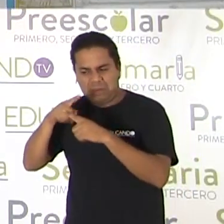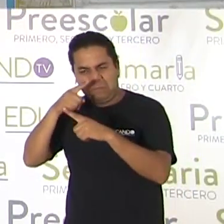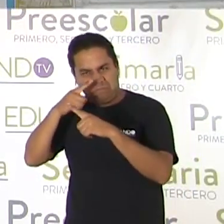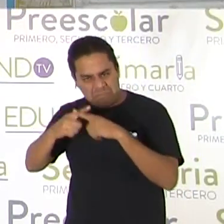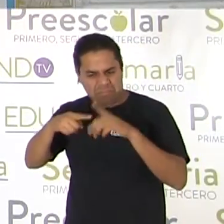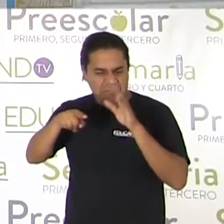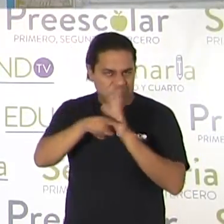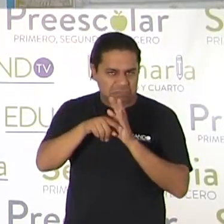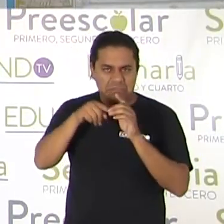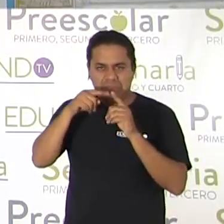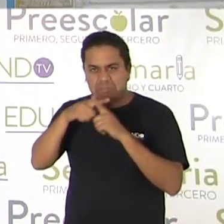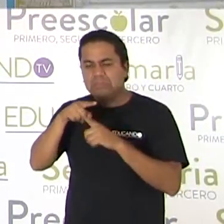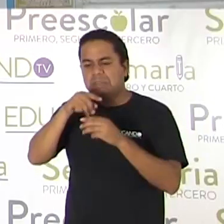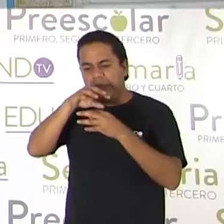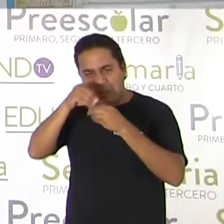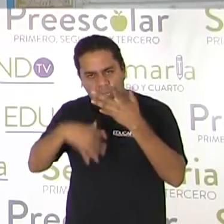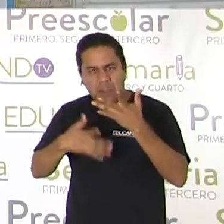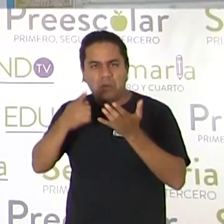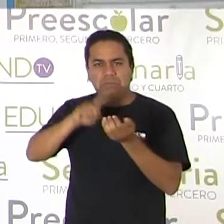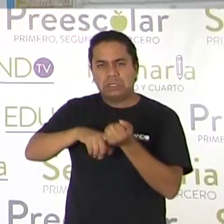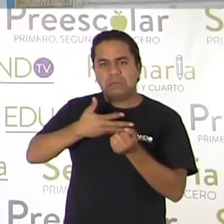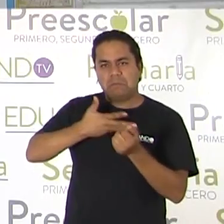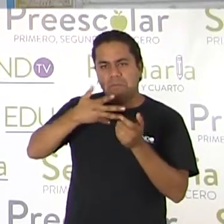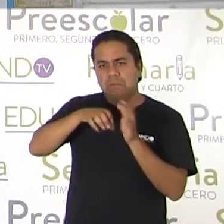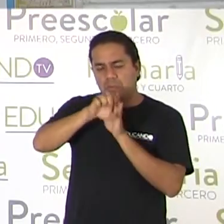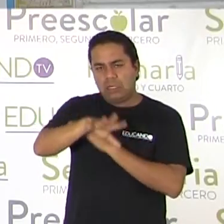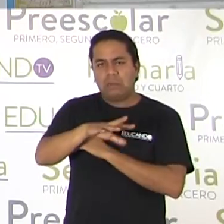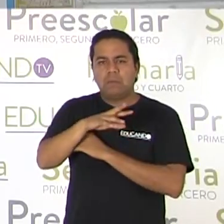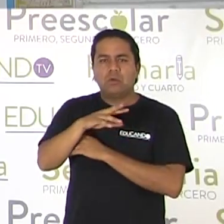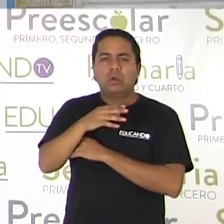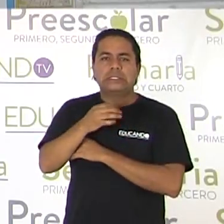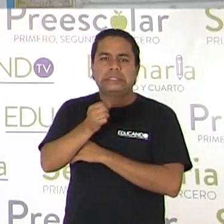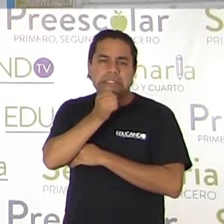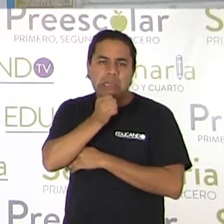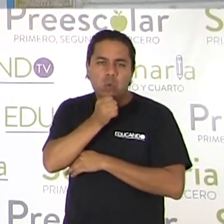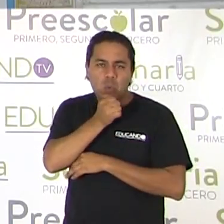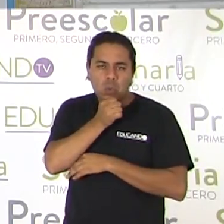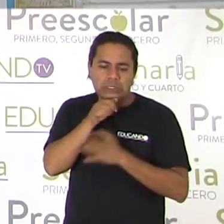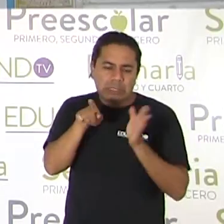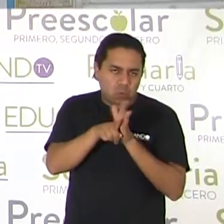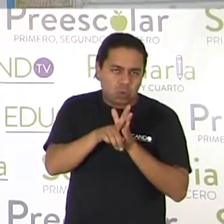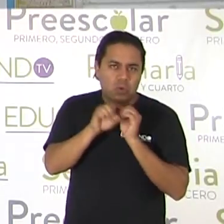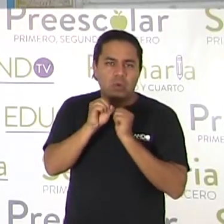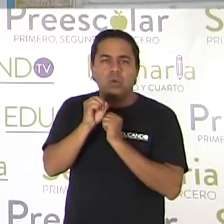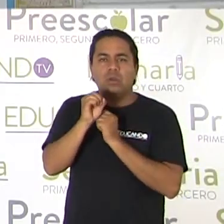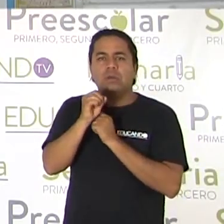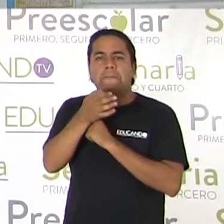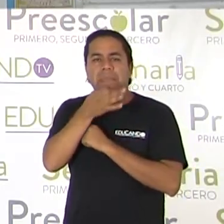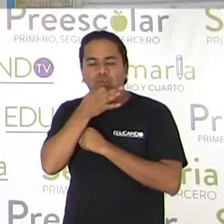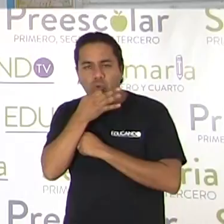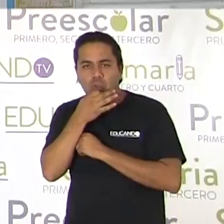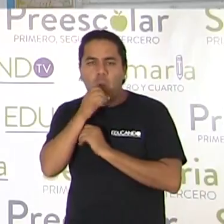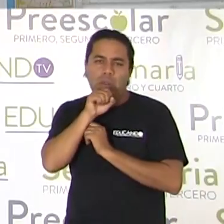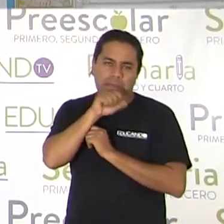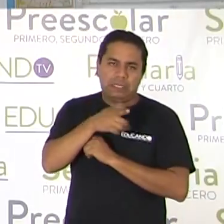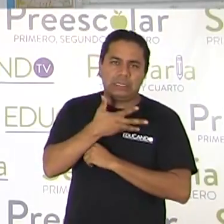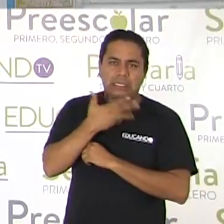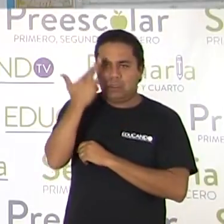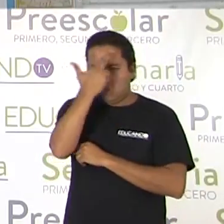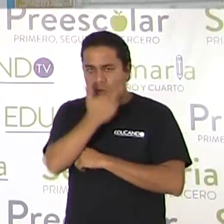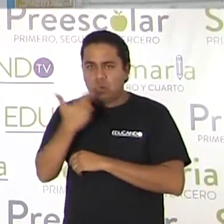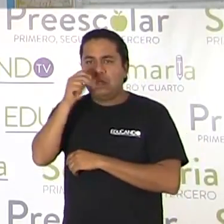sería el segundo, la hora, el segundo, minuto, hora, y lo que es el